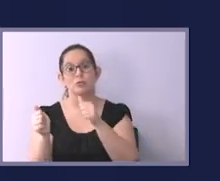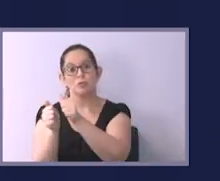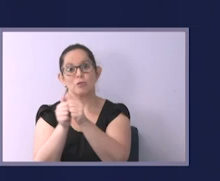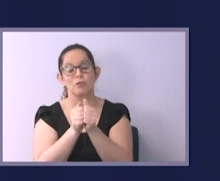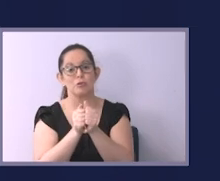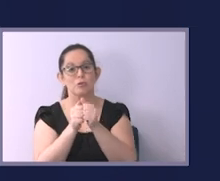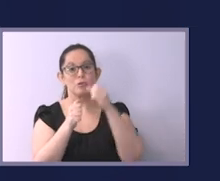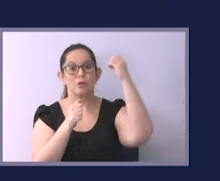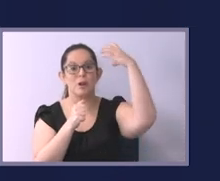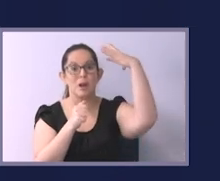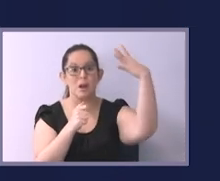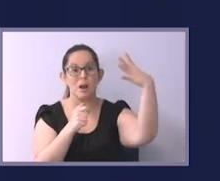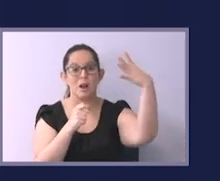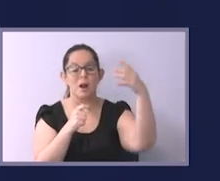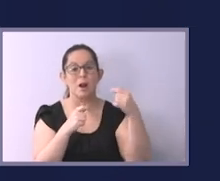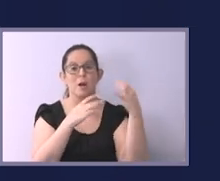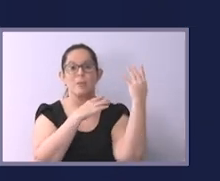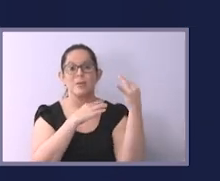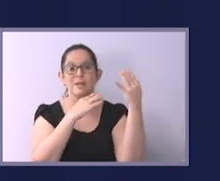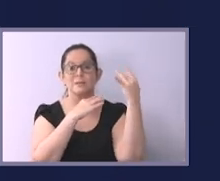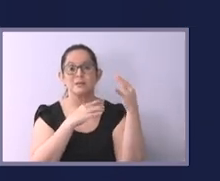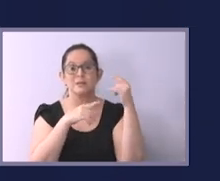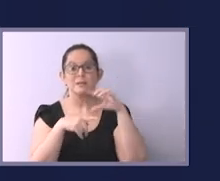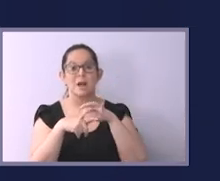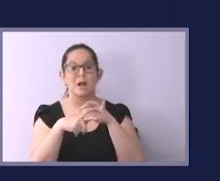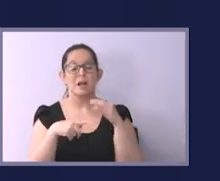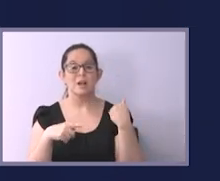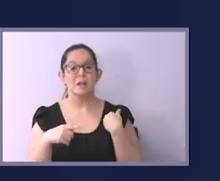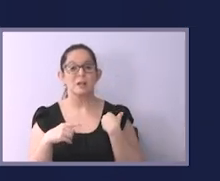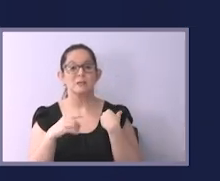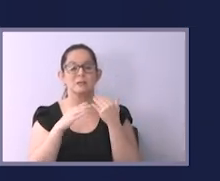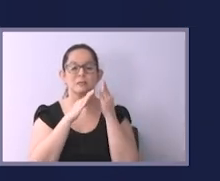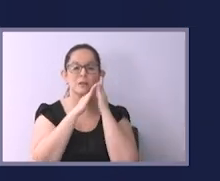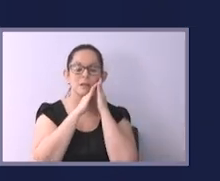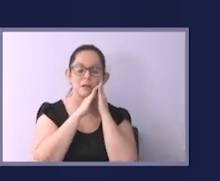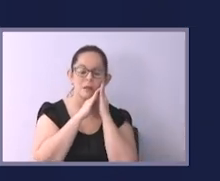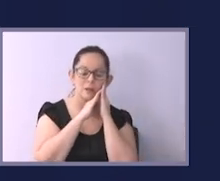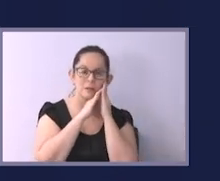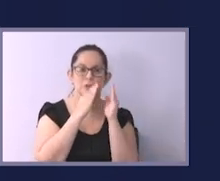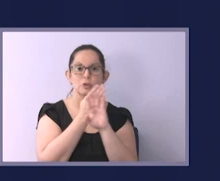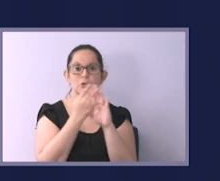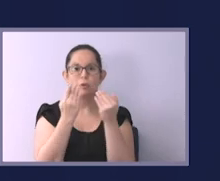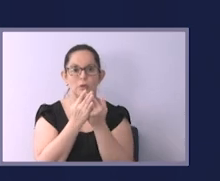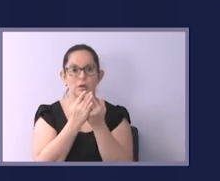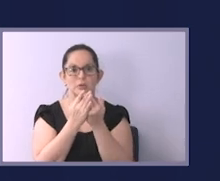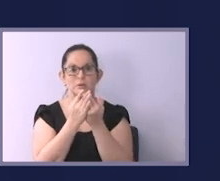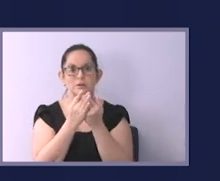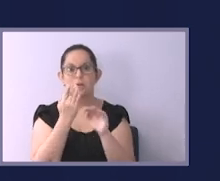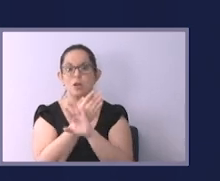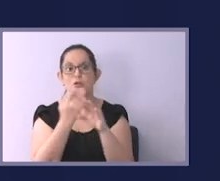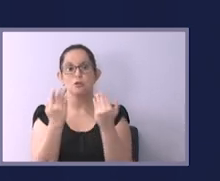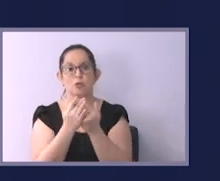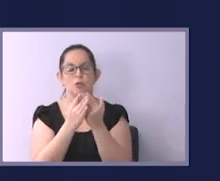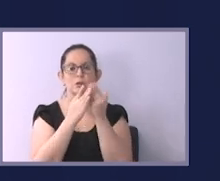y tardándose el esposo, cabecearon todas y se durmieron. Diga conmigo ahí en casa,